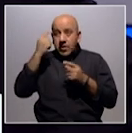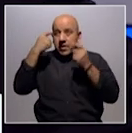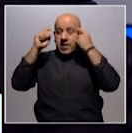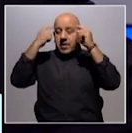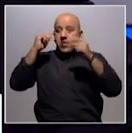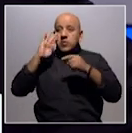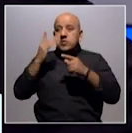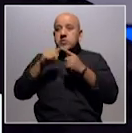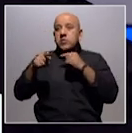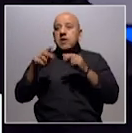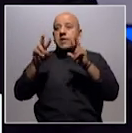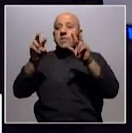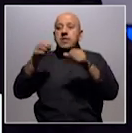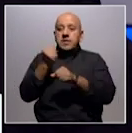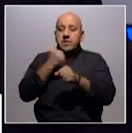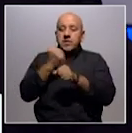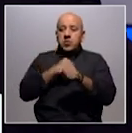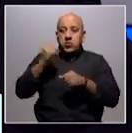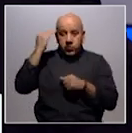al oficio docente